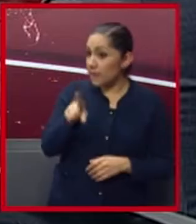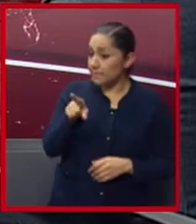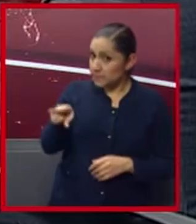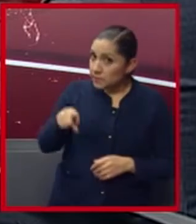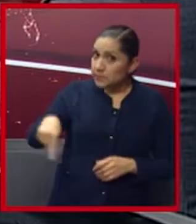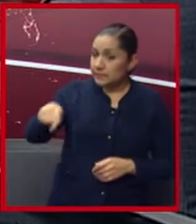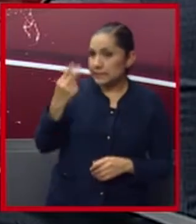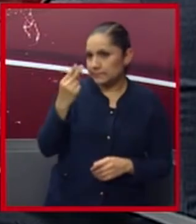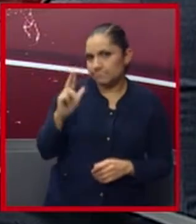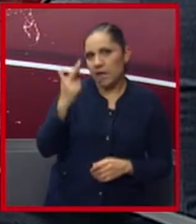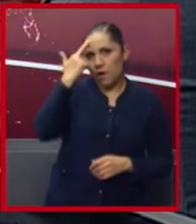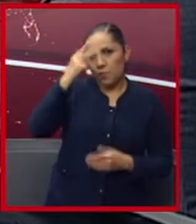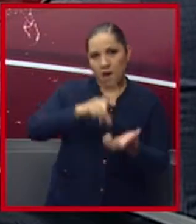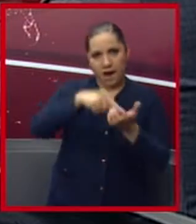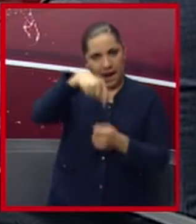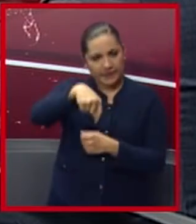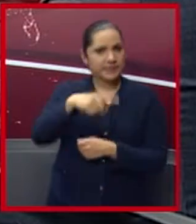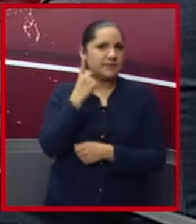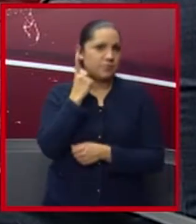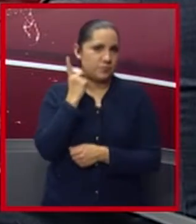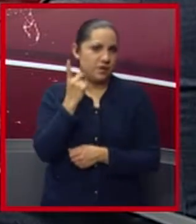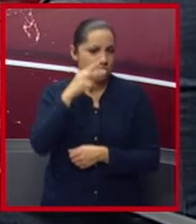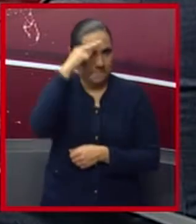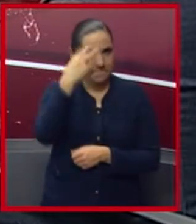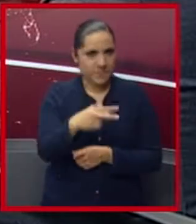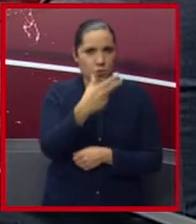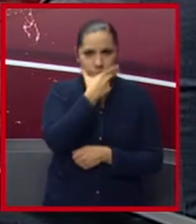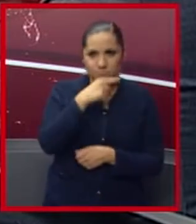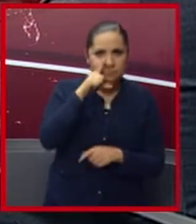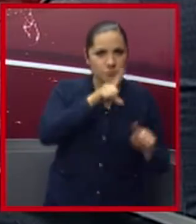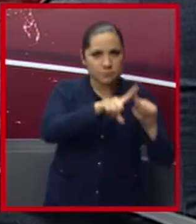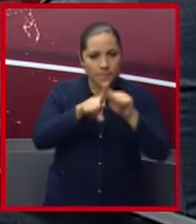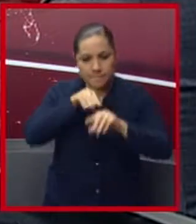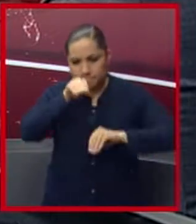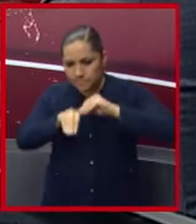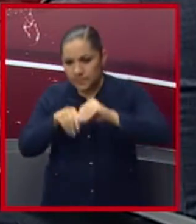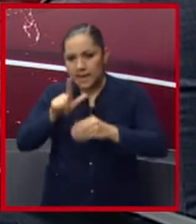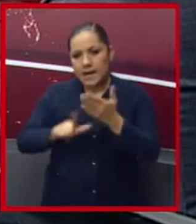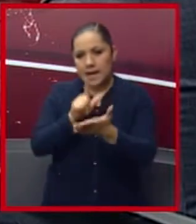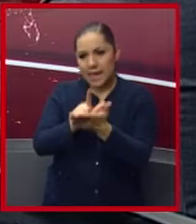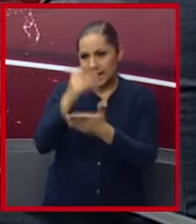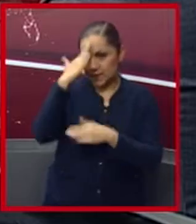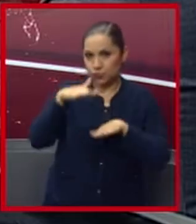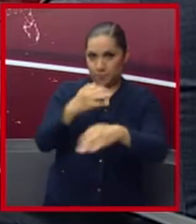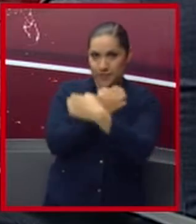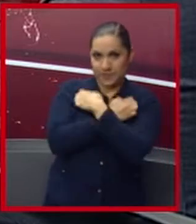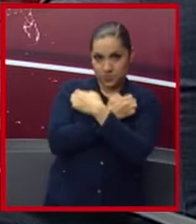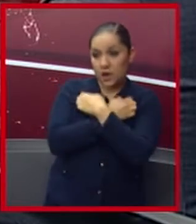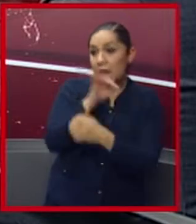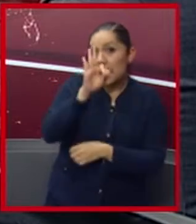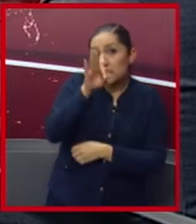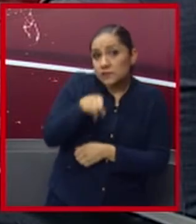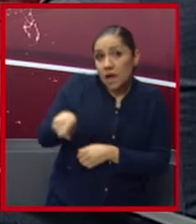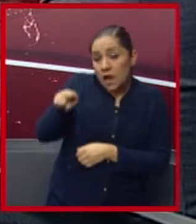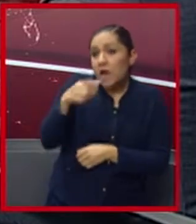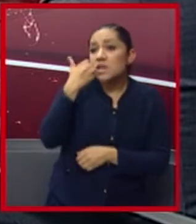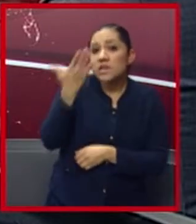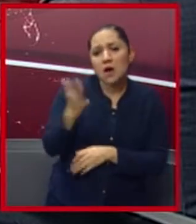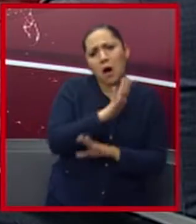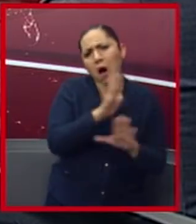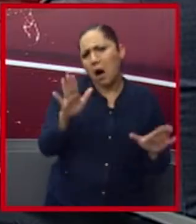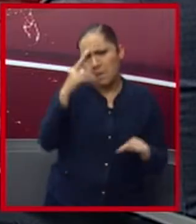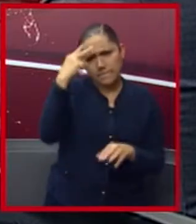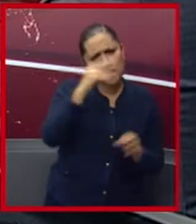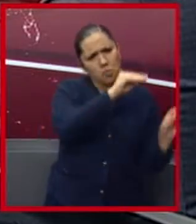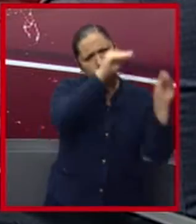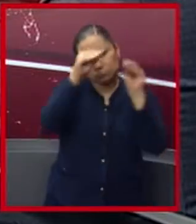aquí en el Poder Legislativo se aprobó también una reforma a la Ley General de Educación que va a permitir también, si así lo decidieran, regresar a México y continuar,